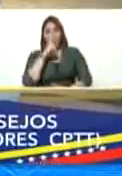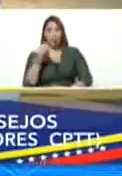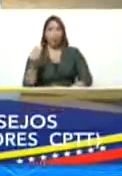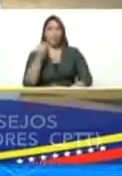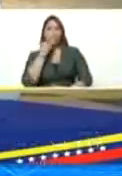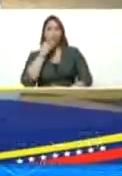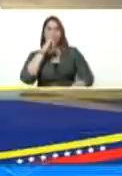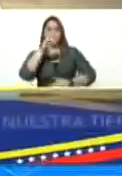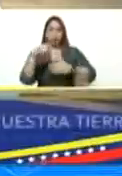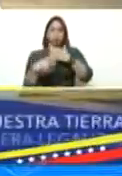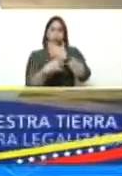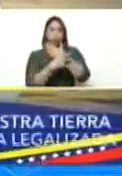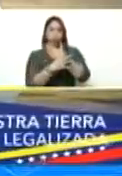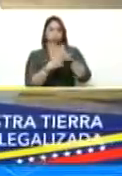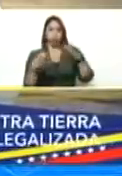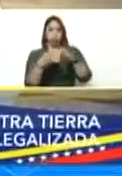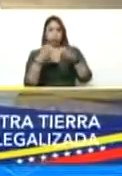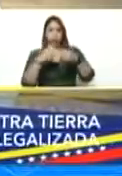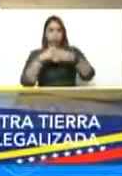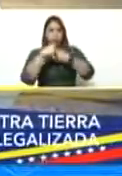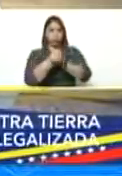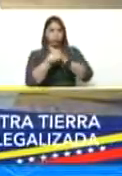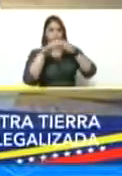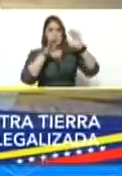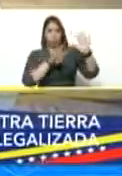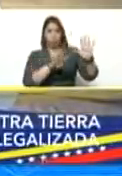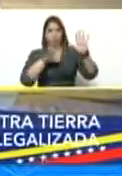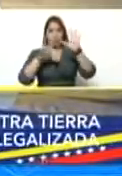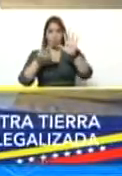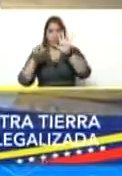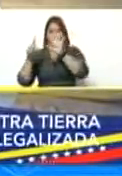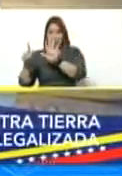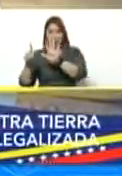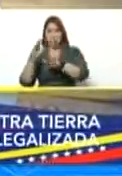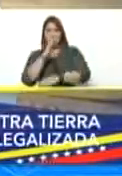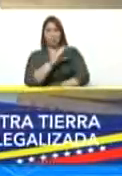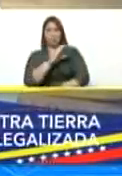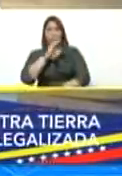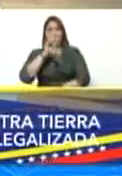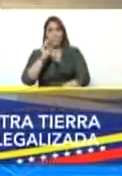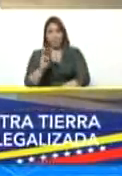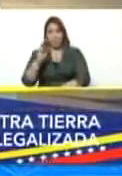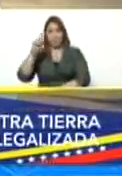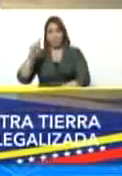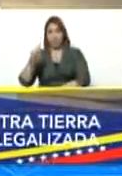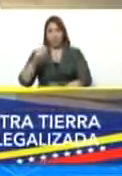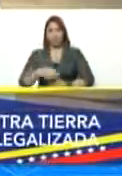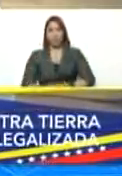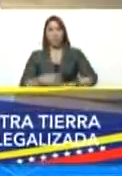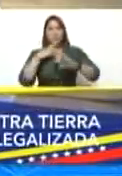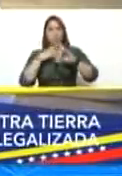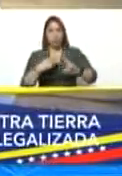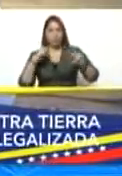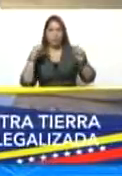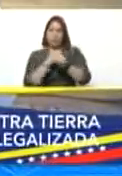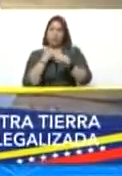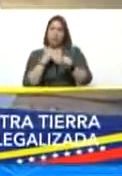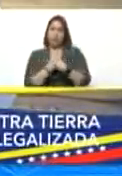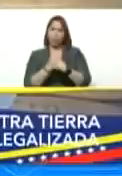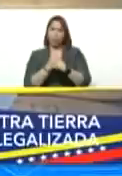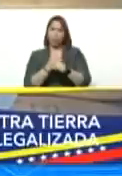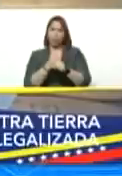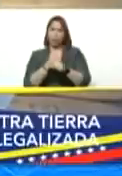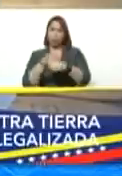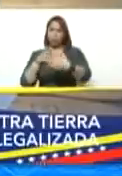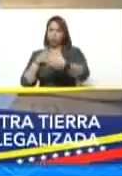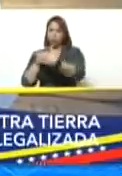Bobolongo, se conformaron 986 CPT. La respuesta de la clase obrera al